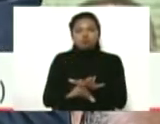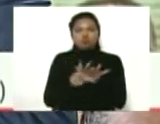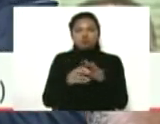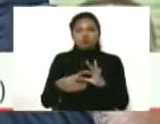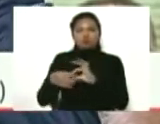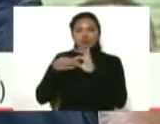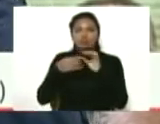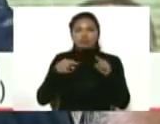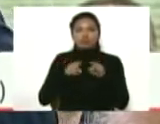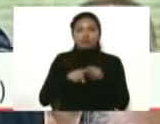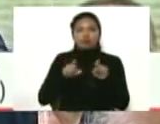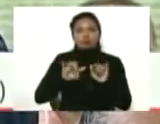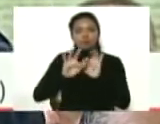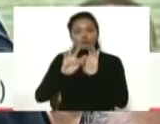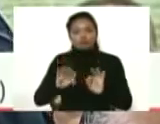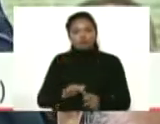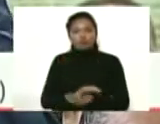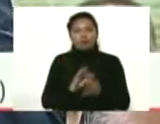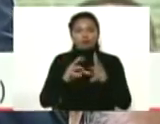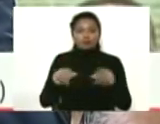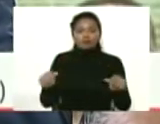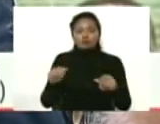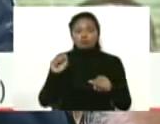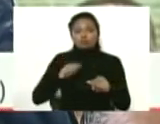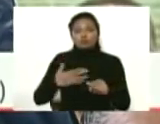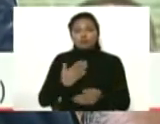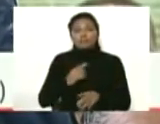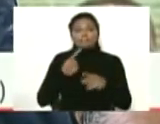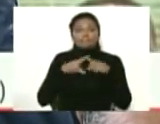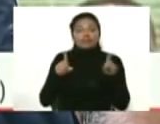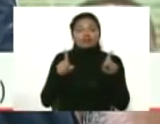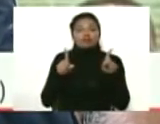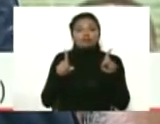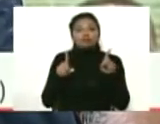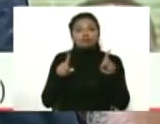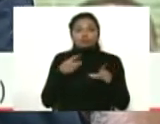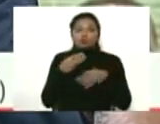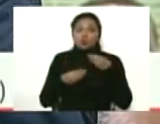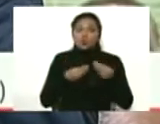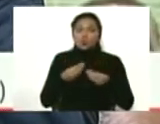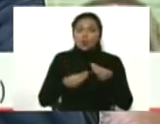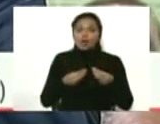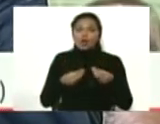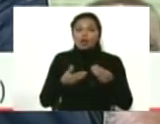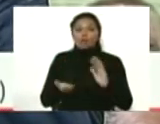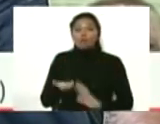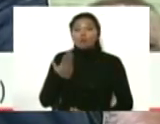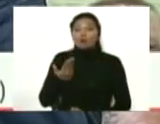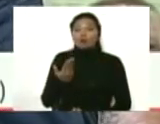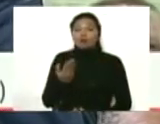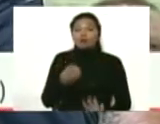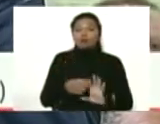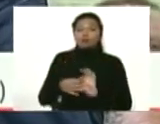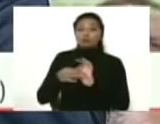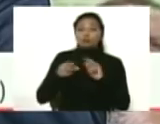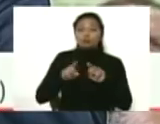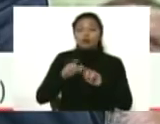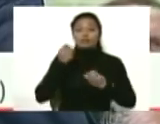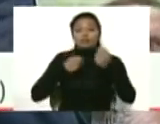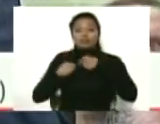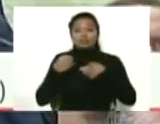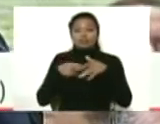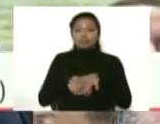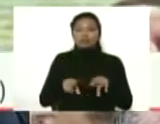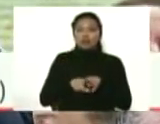unidad cívico-militar en el territorio. Pero hay algo bien importante, que es que la Unidad Popular de Defensa